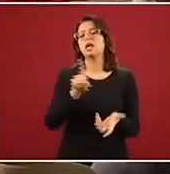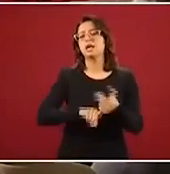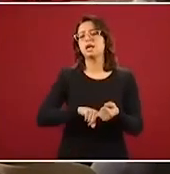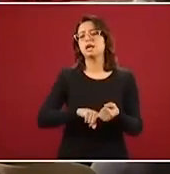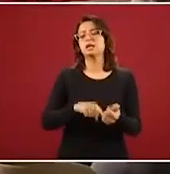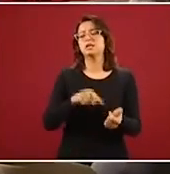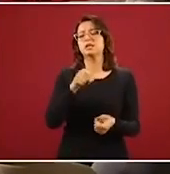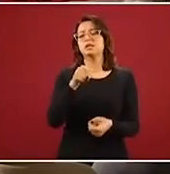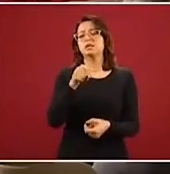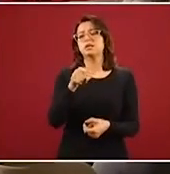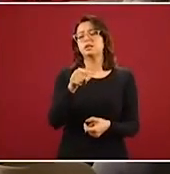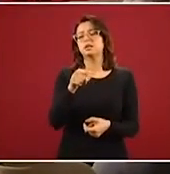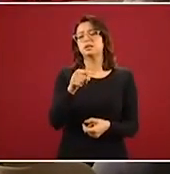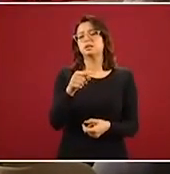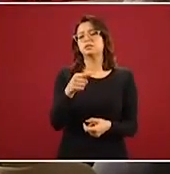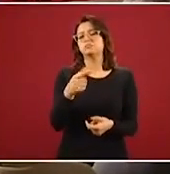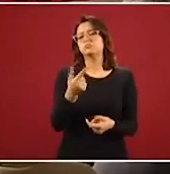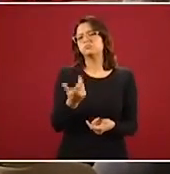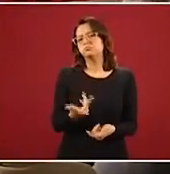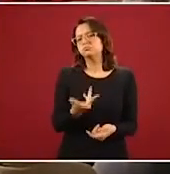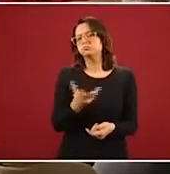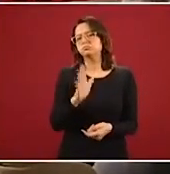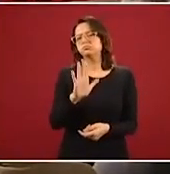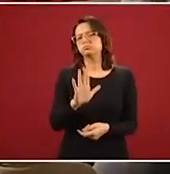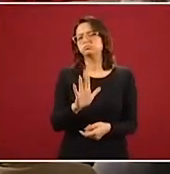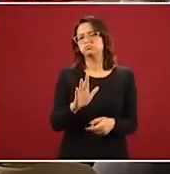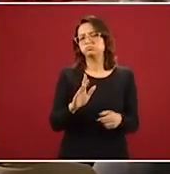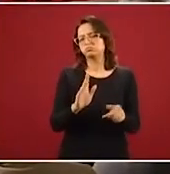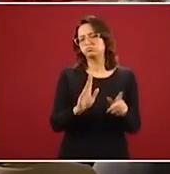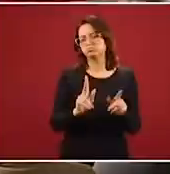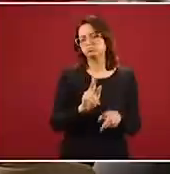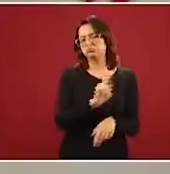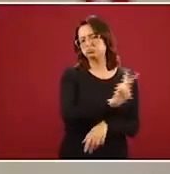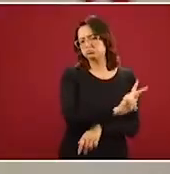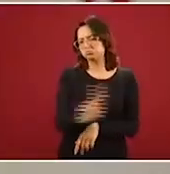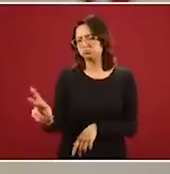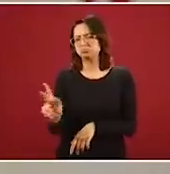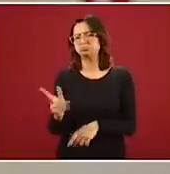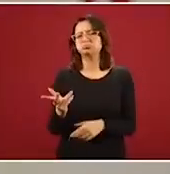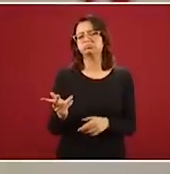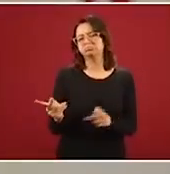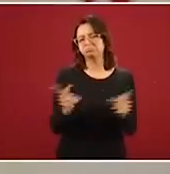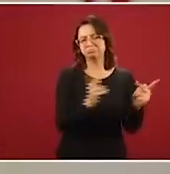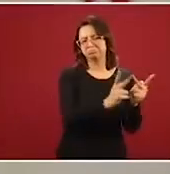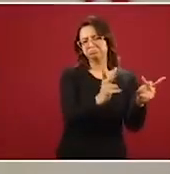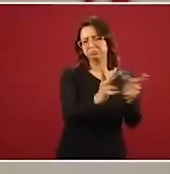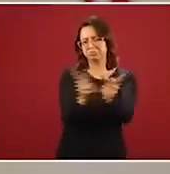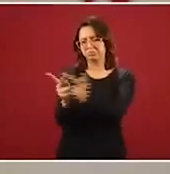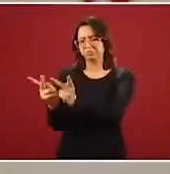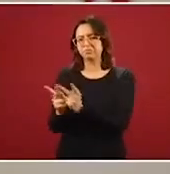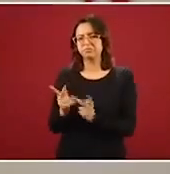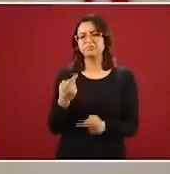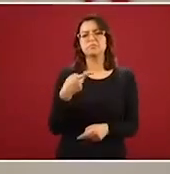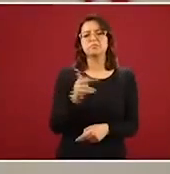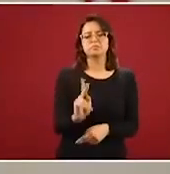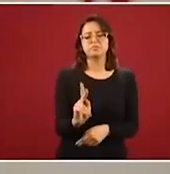el modelo es similar en todas, pero lo que buscamos fue que tuvieran